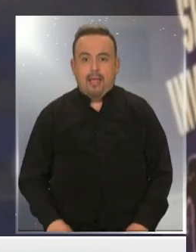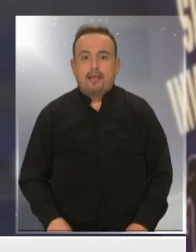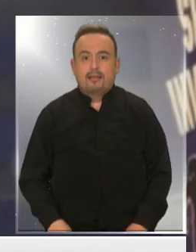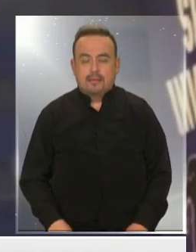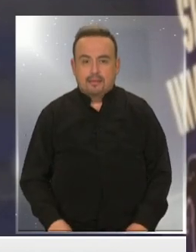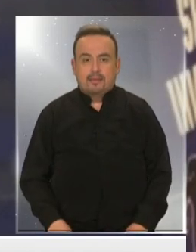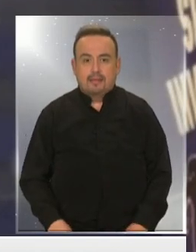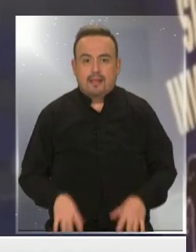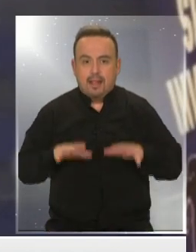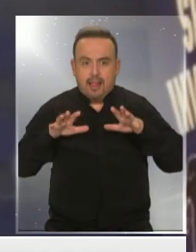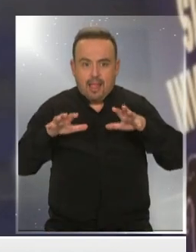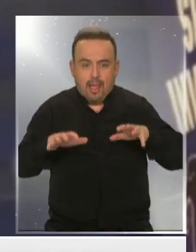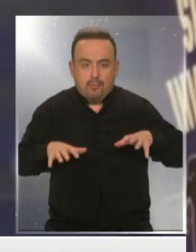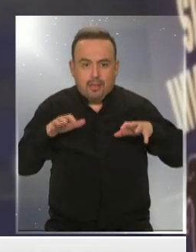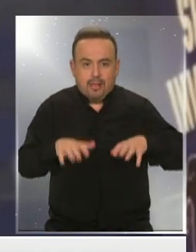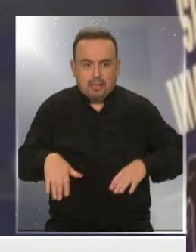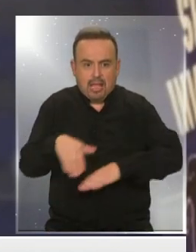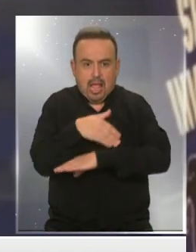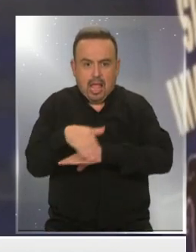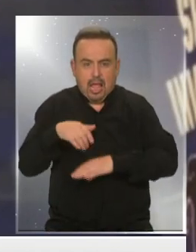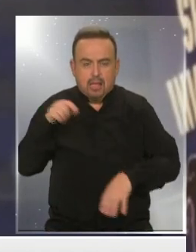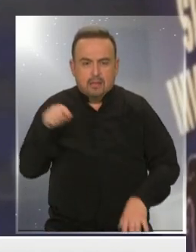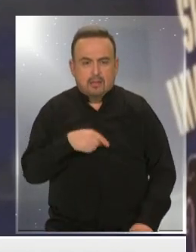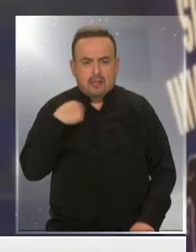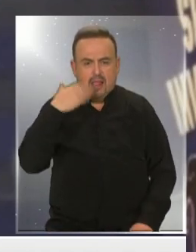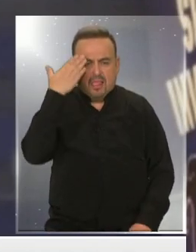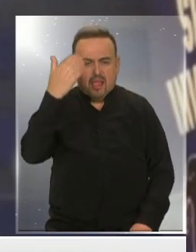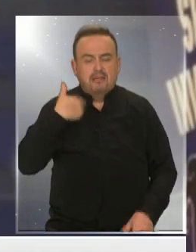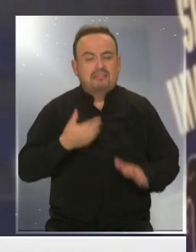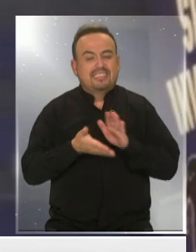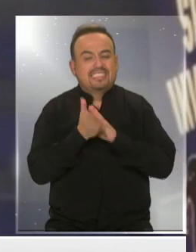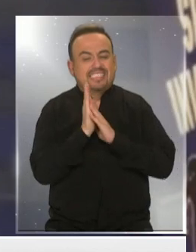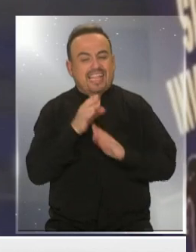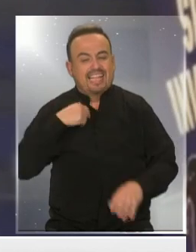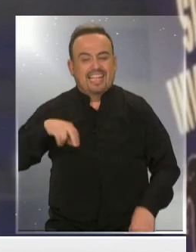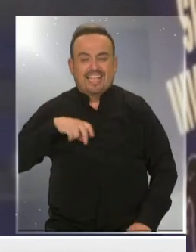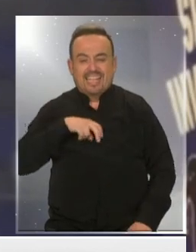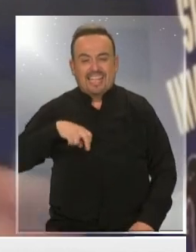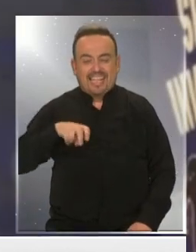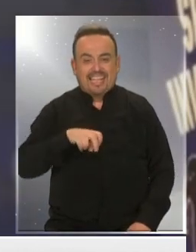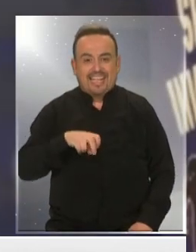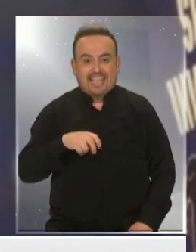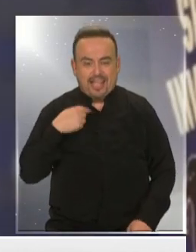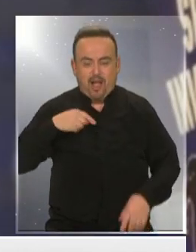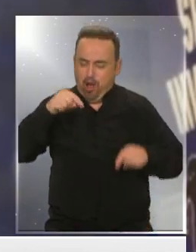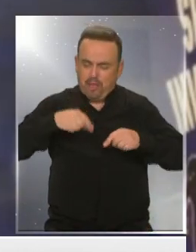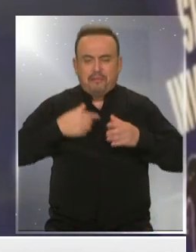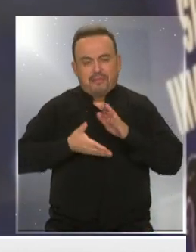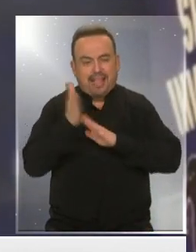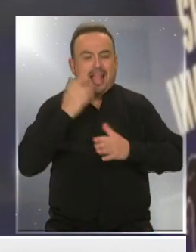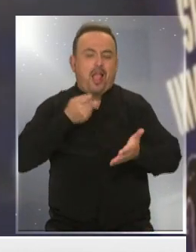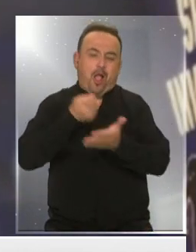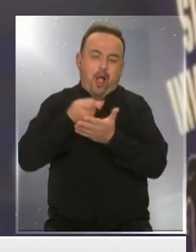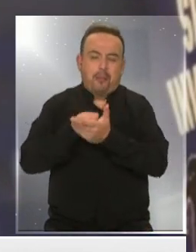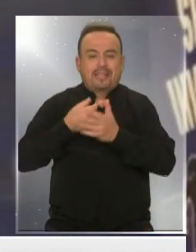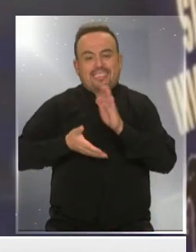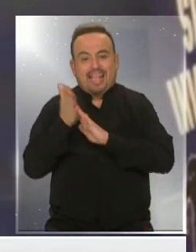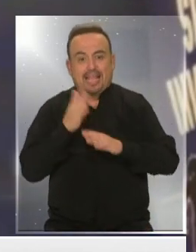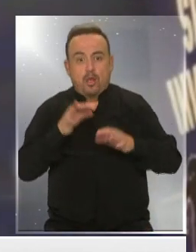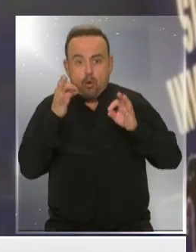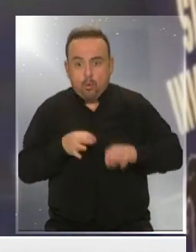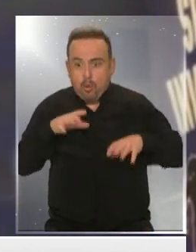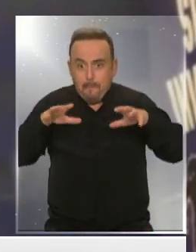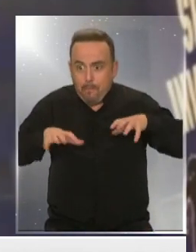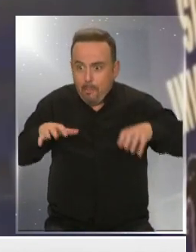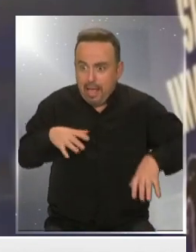El Puma, me llamó la atención, el Puma en la calle, porque fue un día que yo dije voy a salir ese día. Dije, hoy día voy a ir a comprar, voy a salir y justo veo